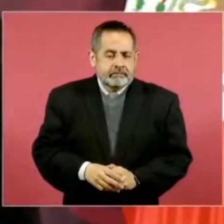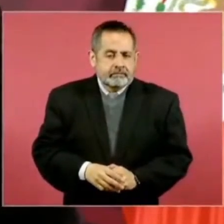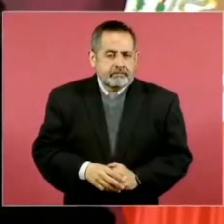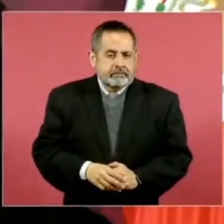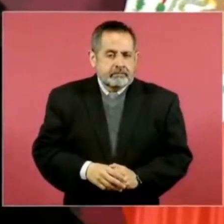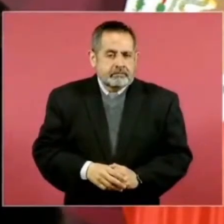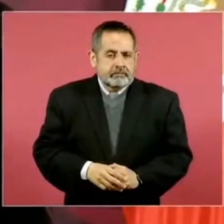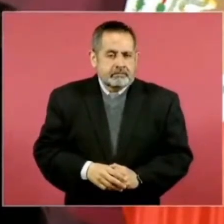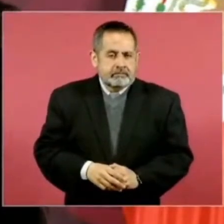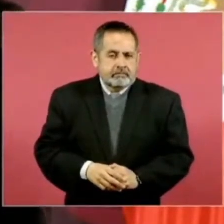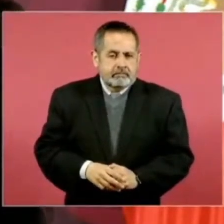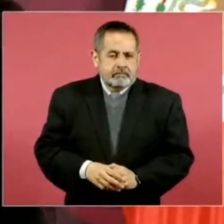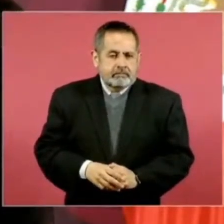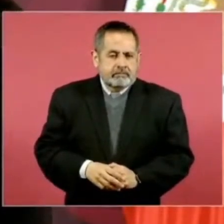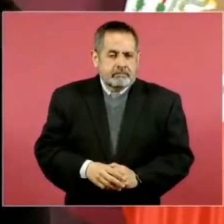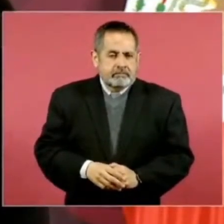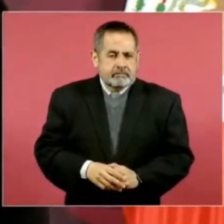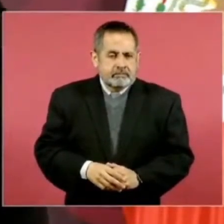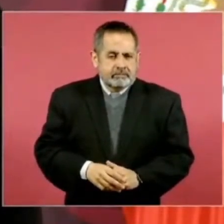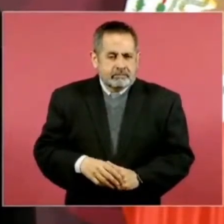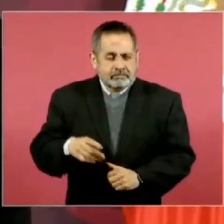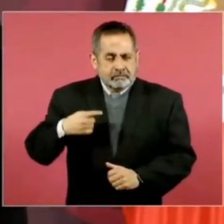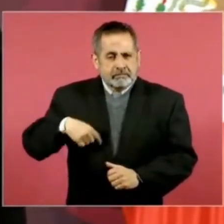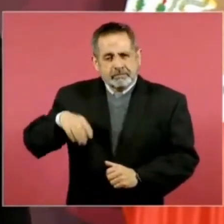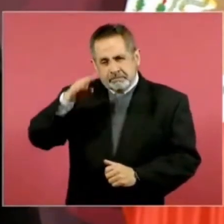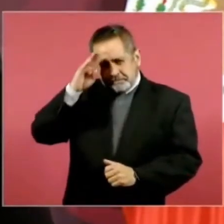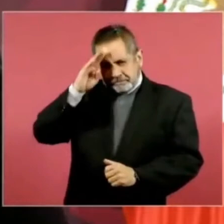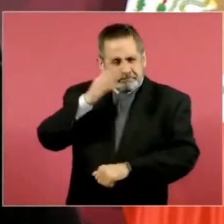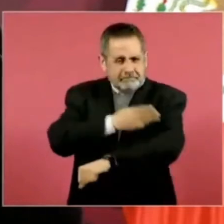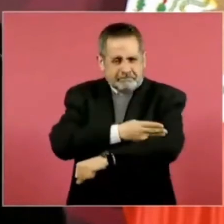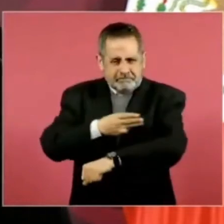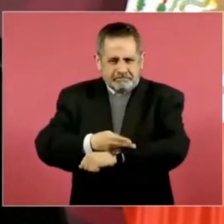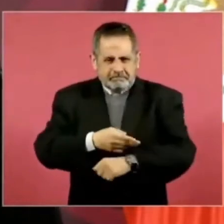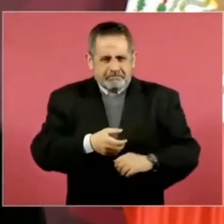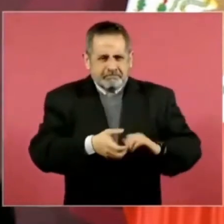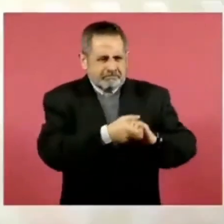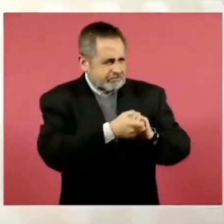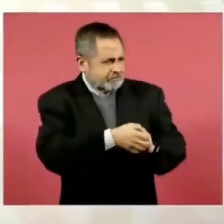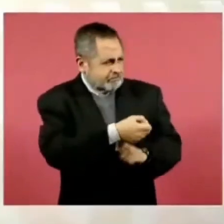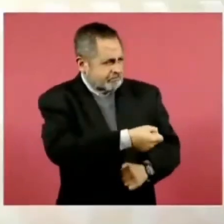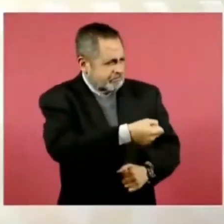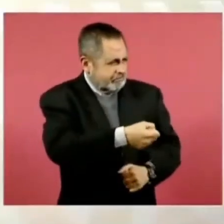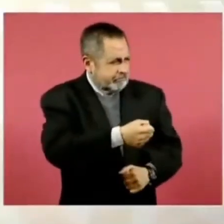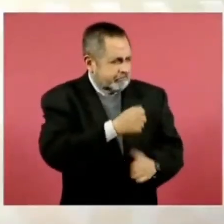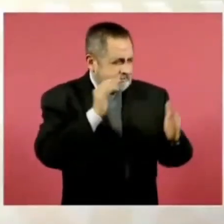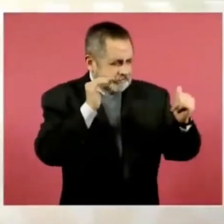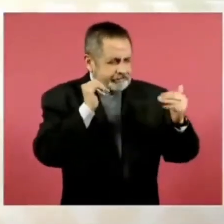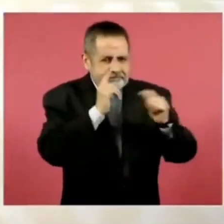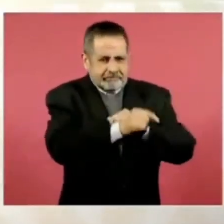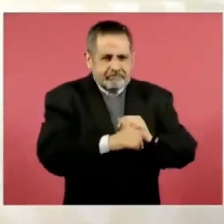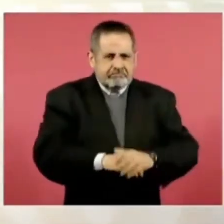Y piensan que Madero les va a dar la mano. Se puso así.